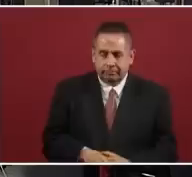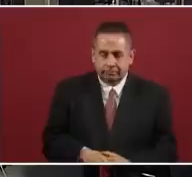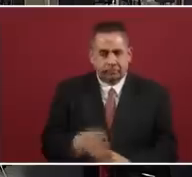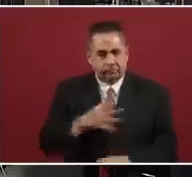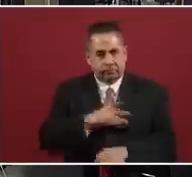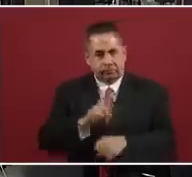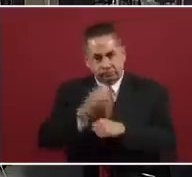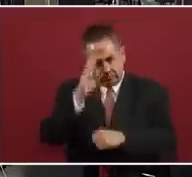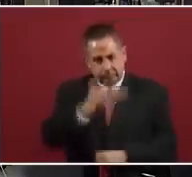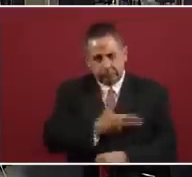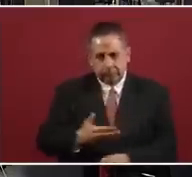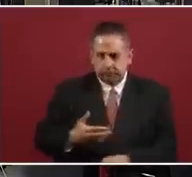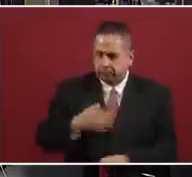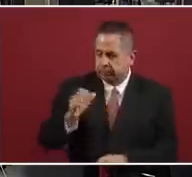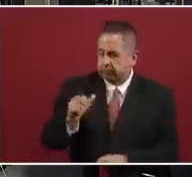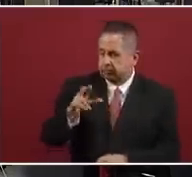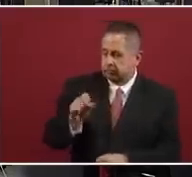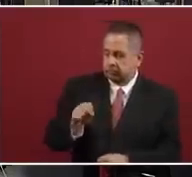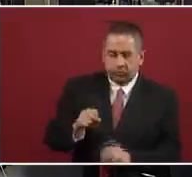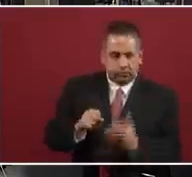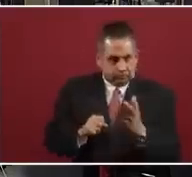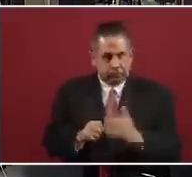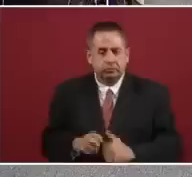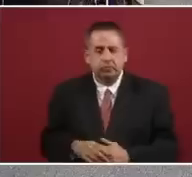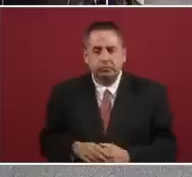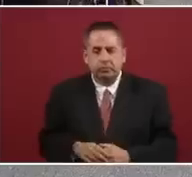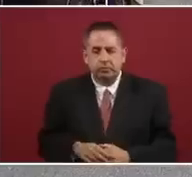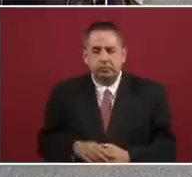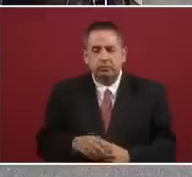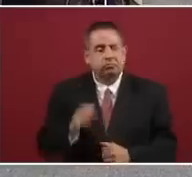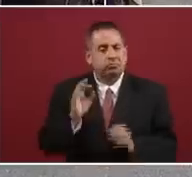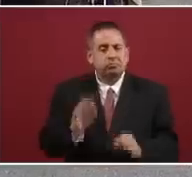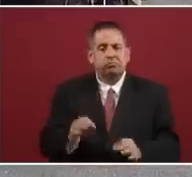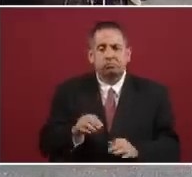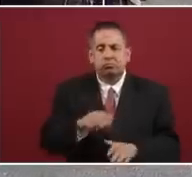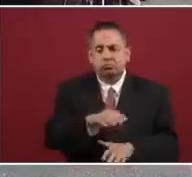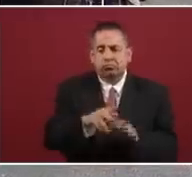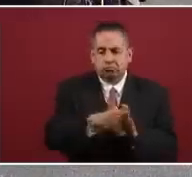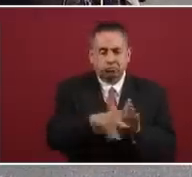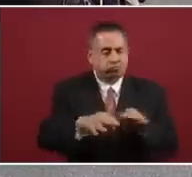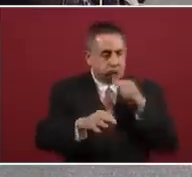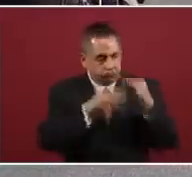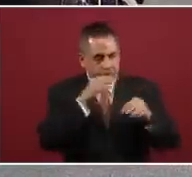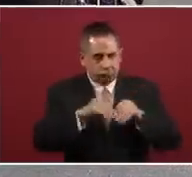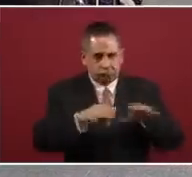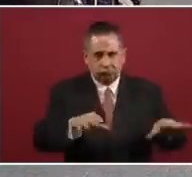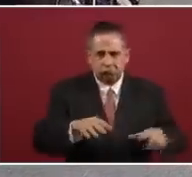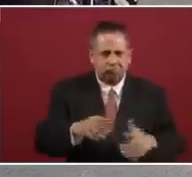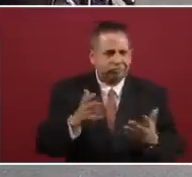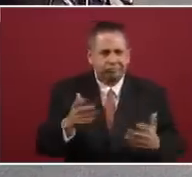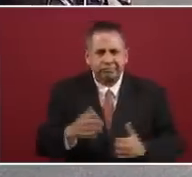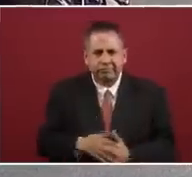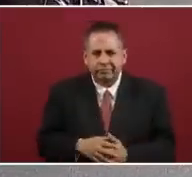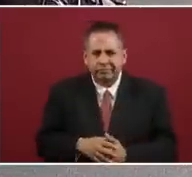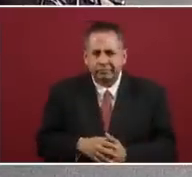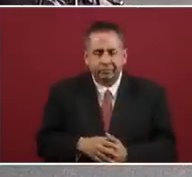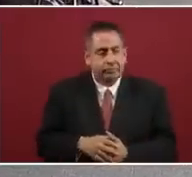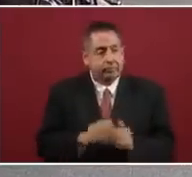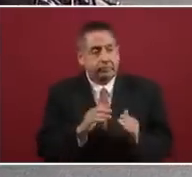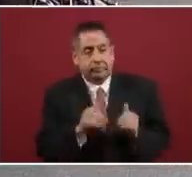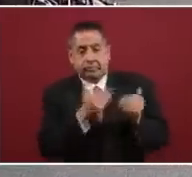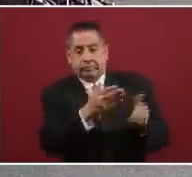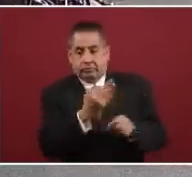Buenos días, señor presidente. Carlos Montesinos de la Hoguera. Justamente hablando de los medios y de remuneraciones y todo esto, aquí afuera hay